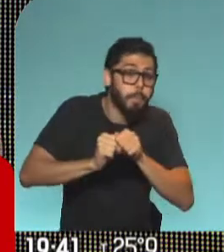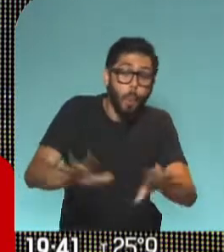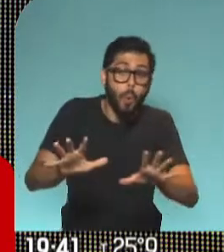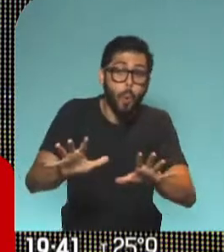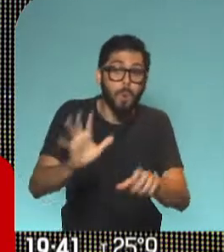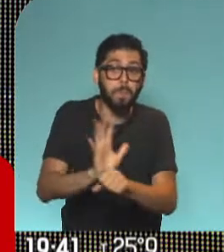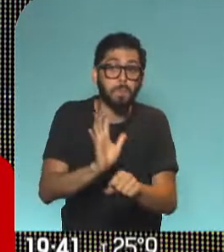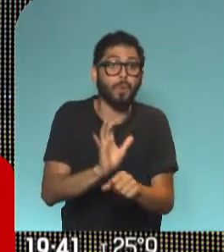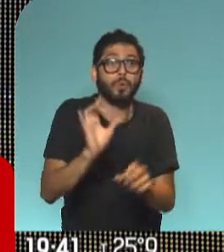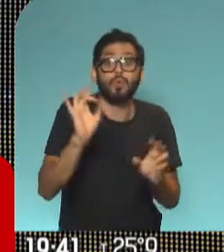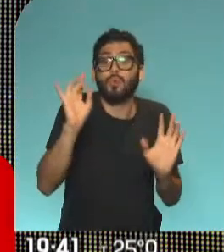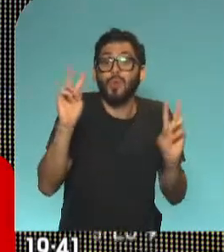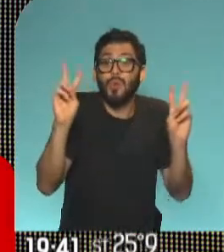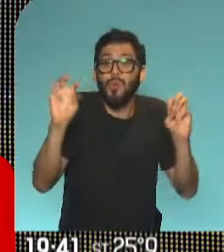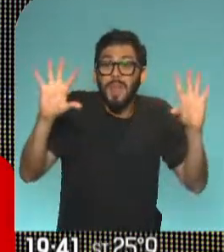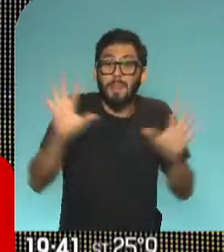secreto de sumario.